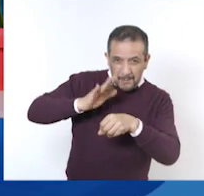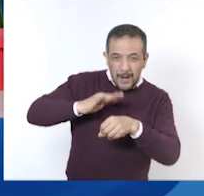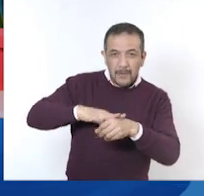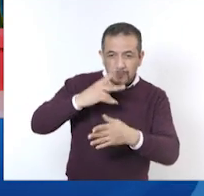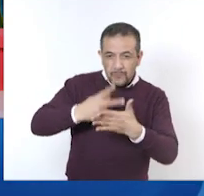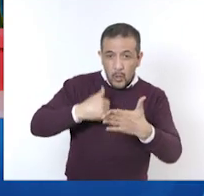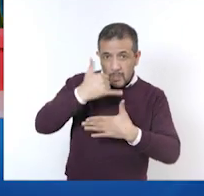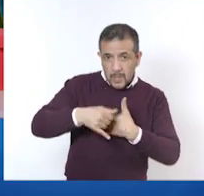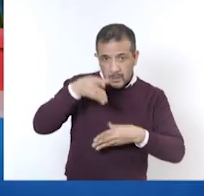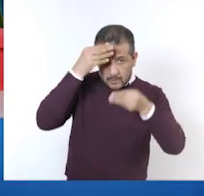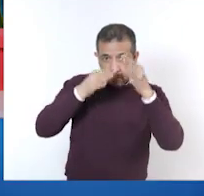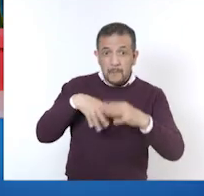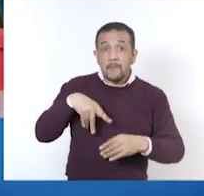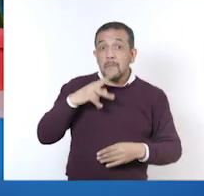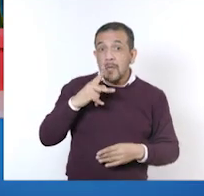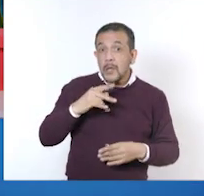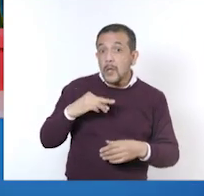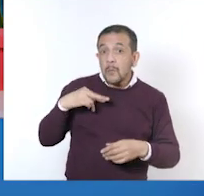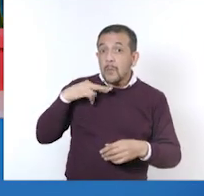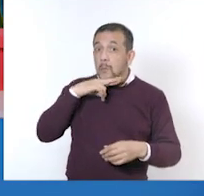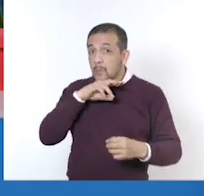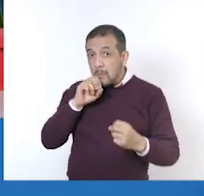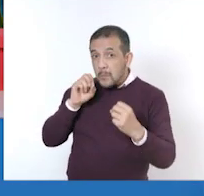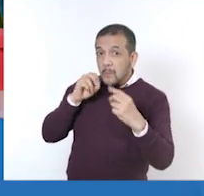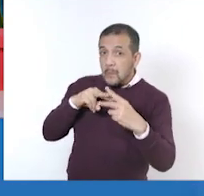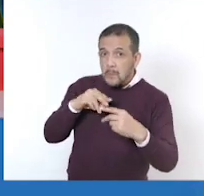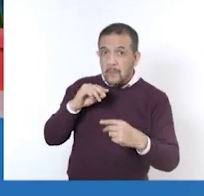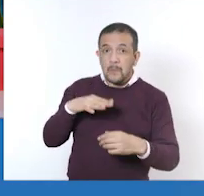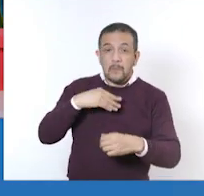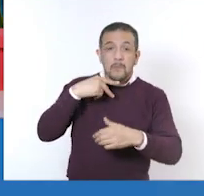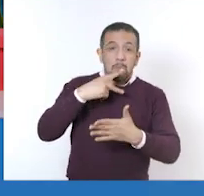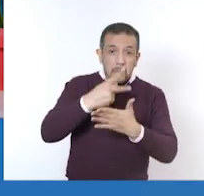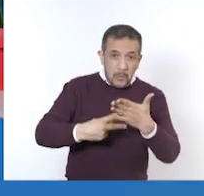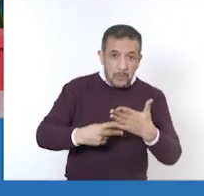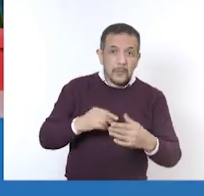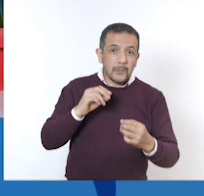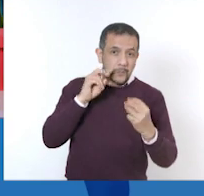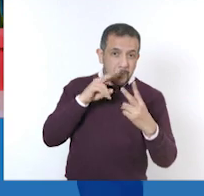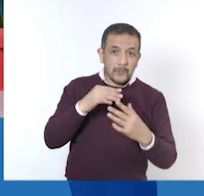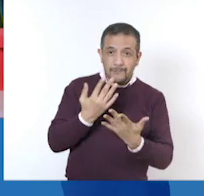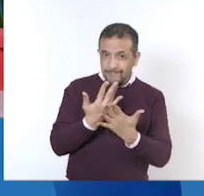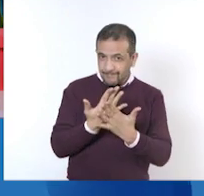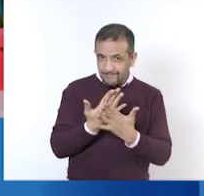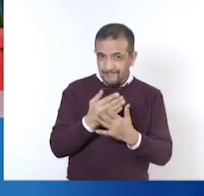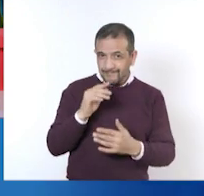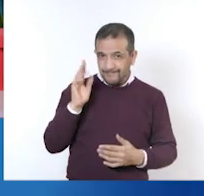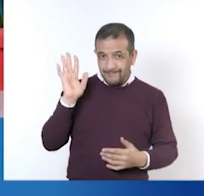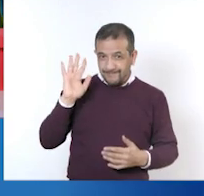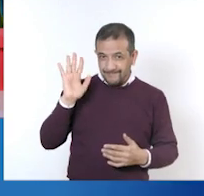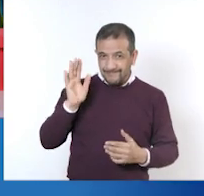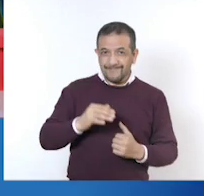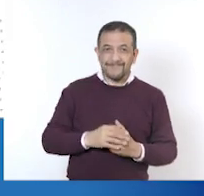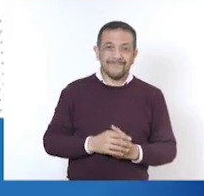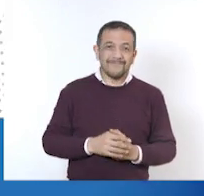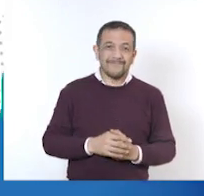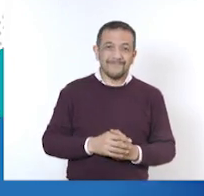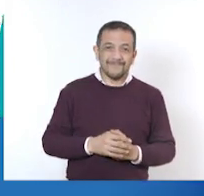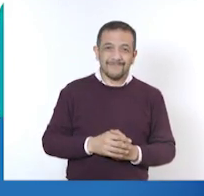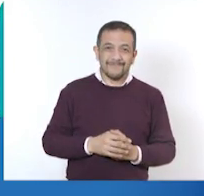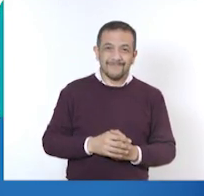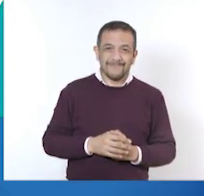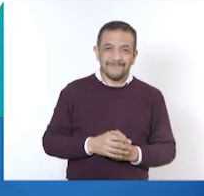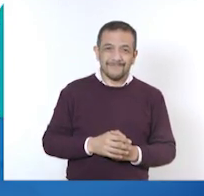de aprendizaje. Pero nos volveremos a ver pronto en el próximo programa. ¡Te esperamos! ¡Afadiofos!